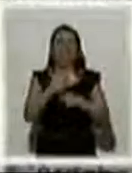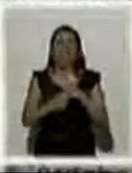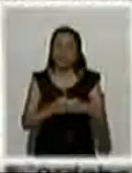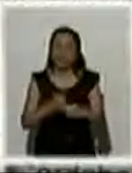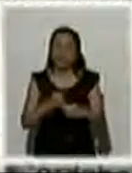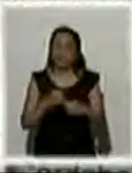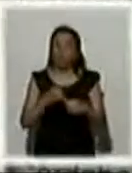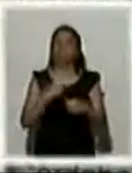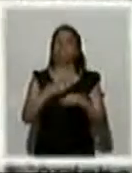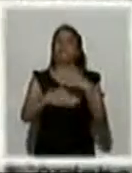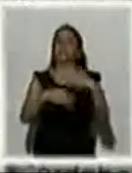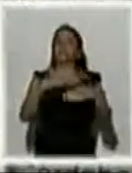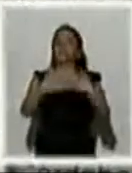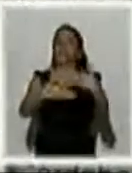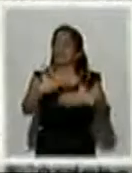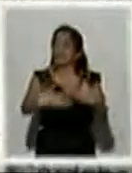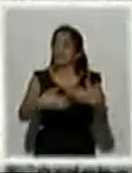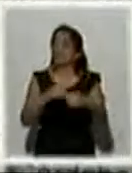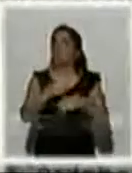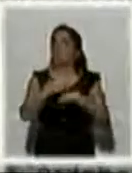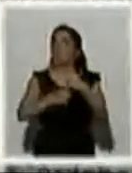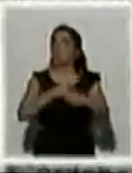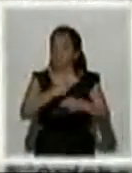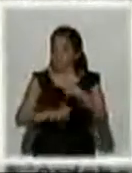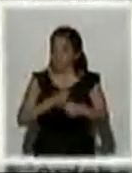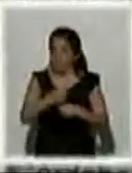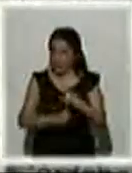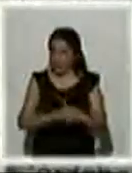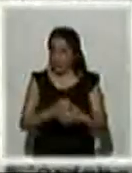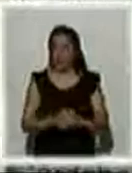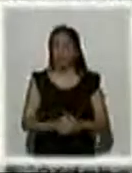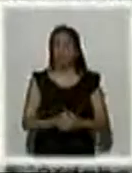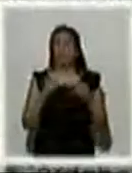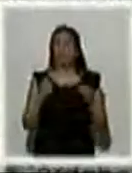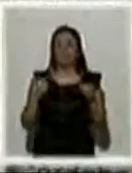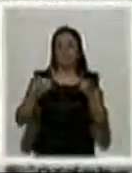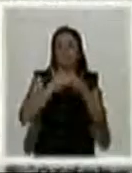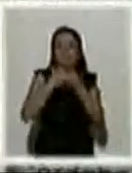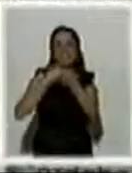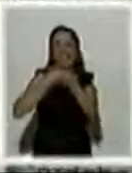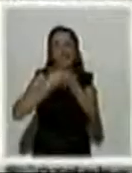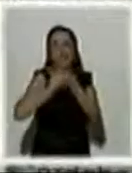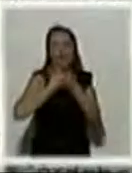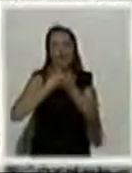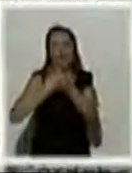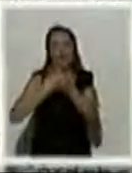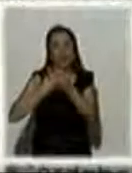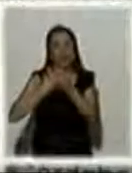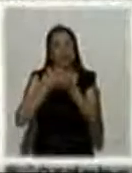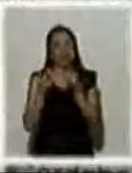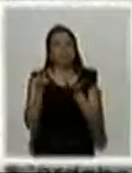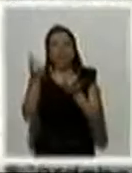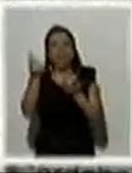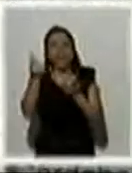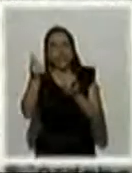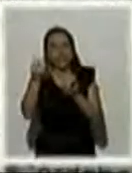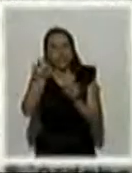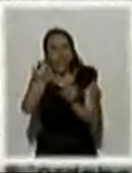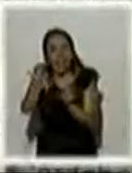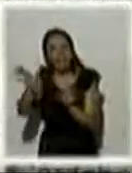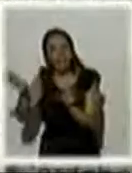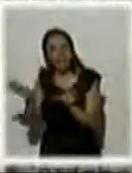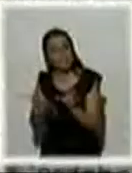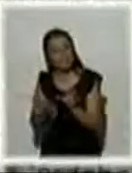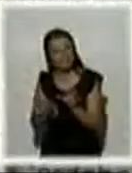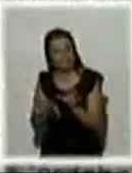con el desarrollo de las economías regionales y de la sustentabilidad de las propias poblaciones. Deben contar, en primer lugar, con esto